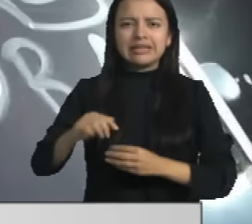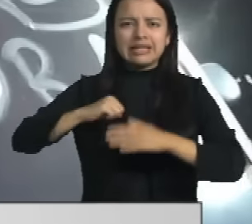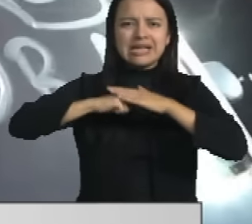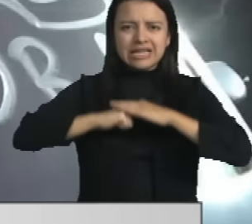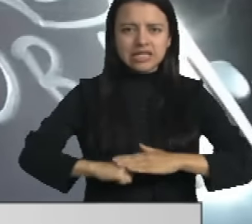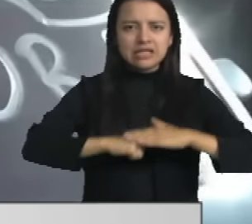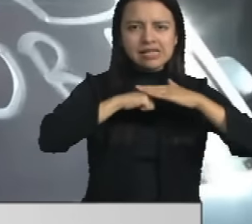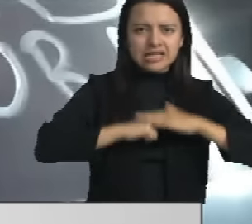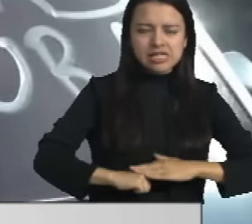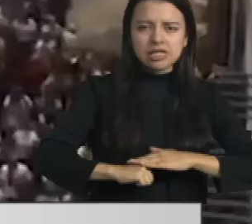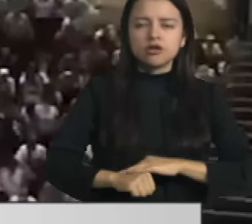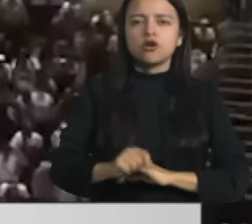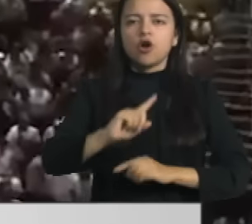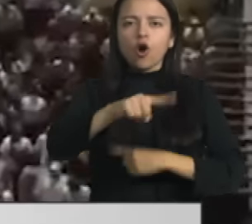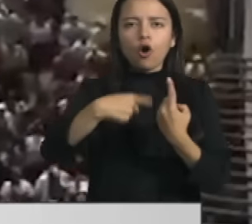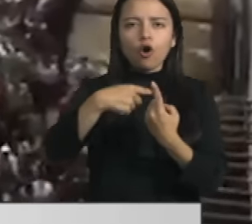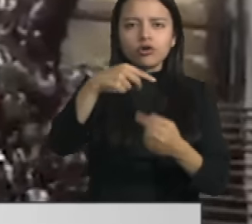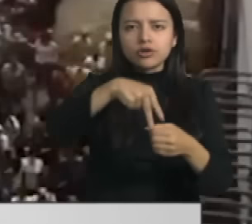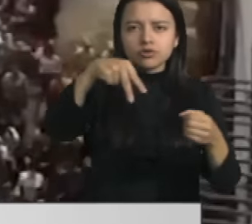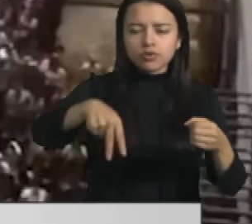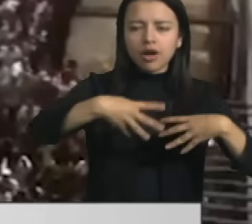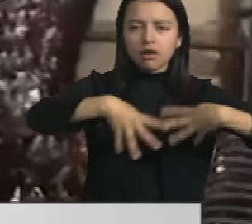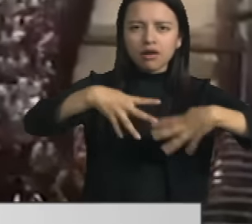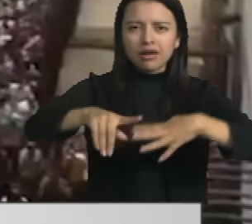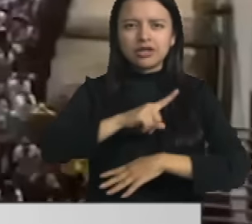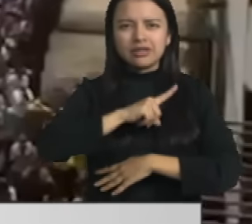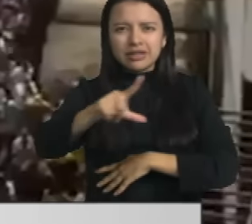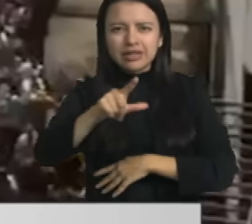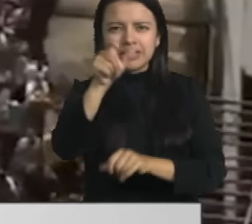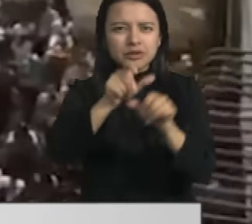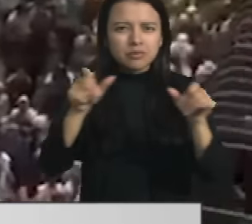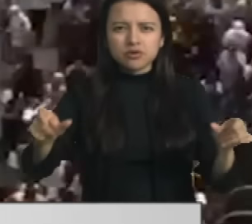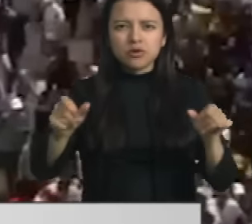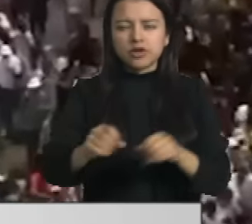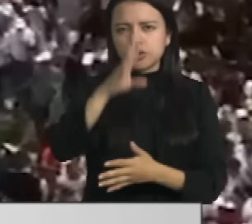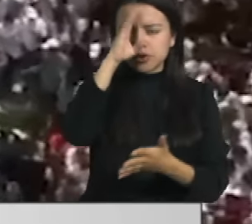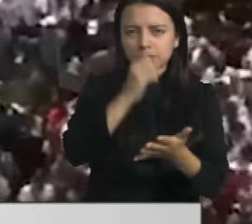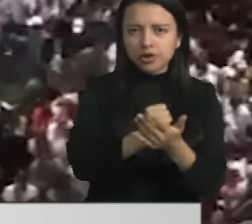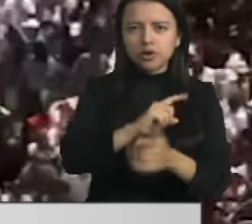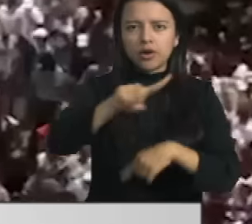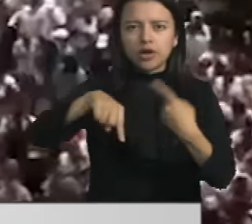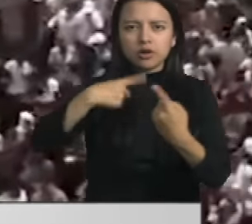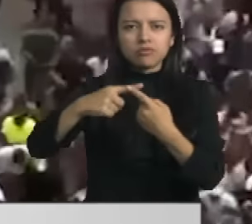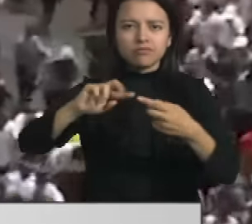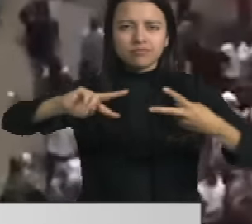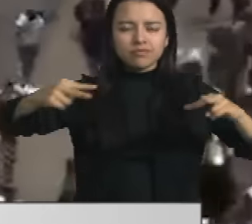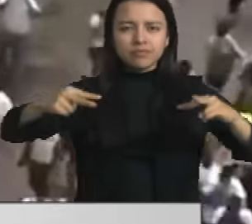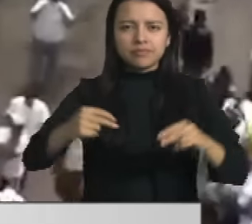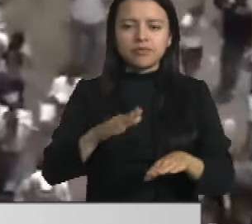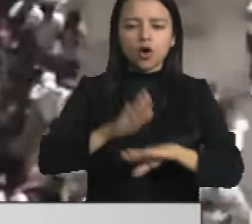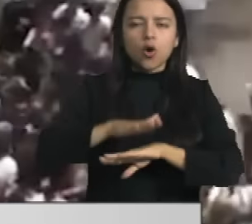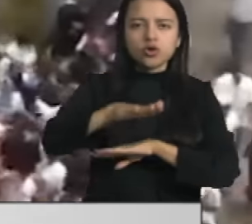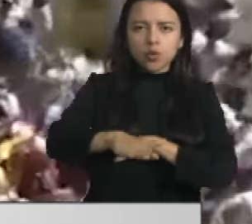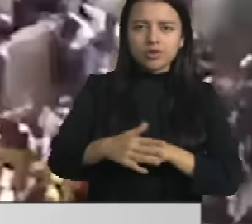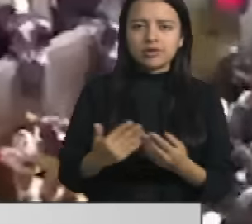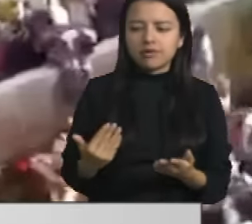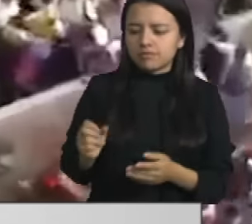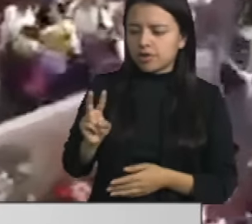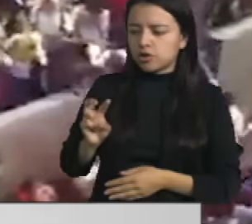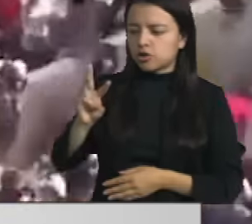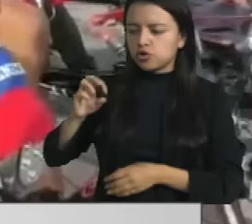humanos contra manifestantes, transeúntes, líderes de la oposición y críticos del gobierno tras las elecciones presidenciales del 28 de julio